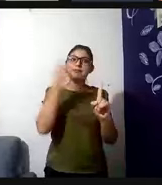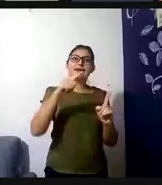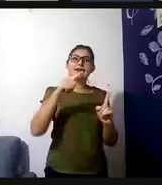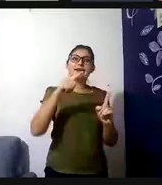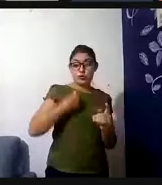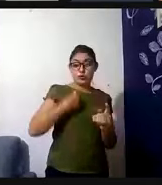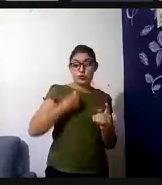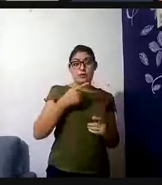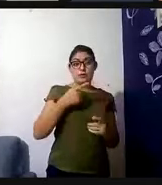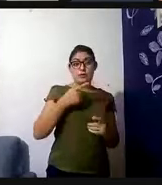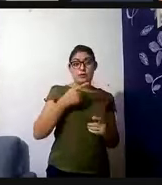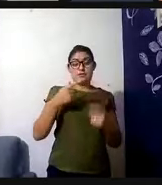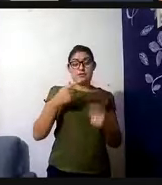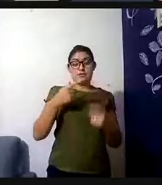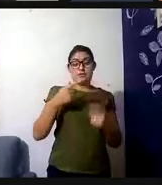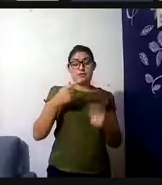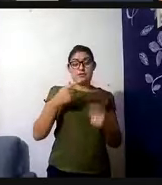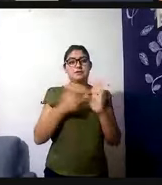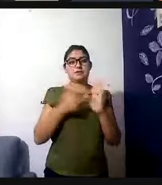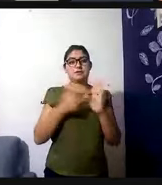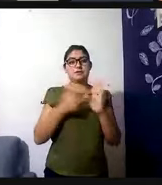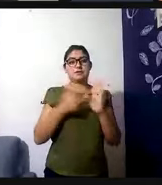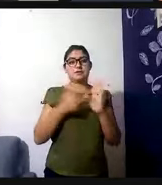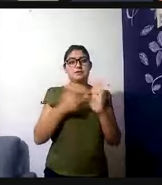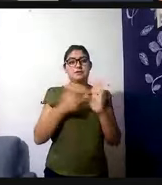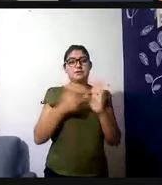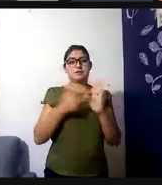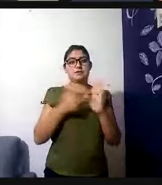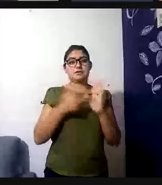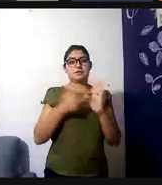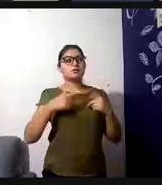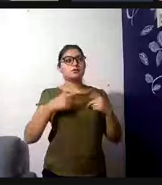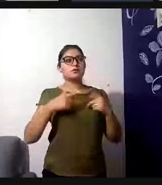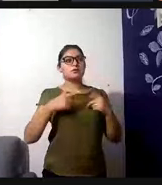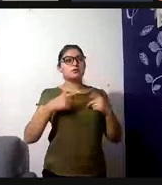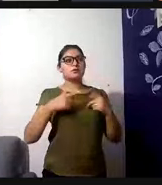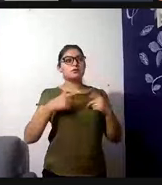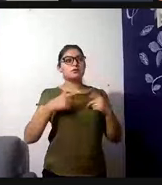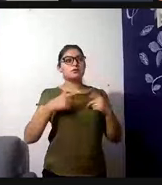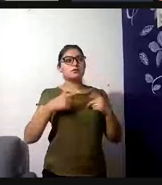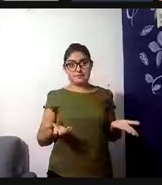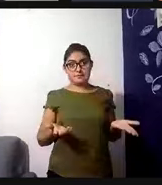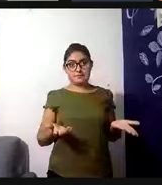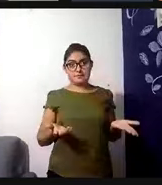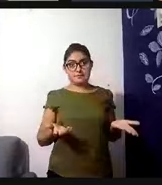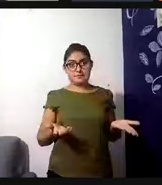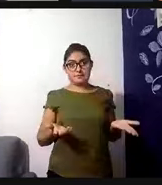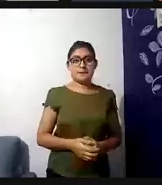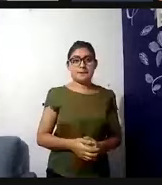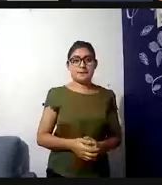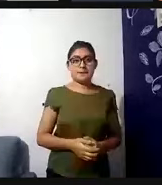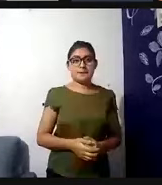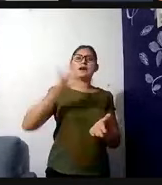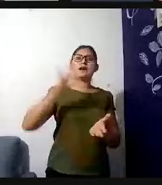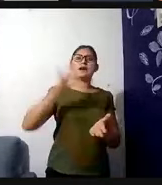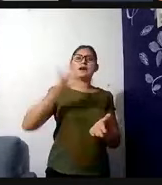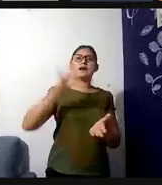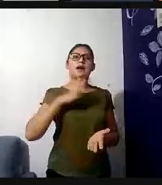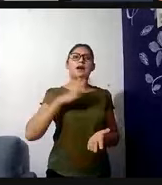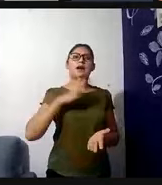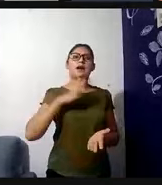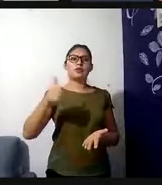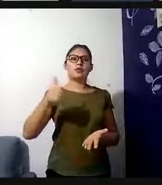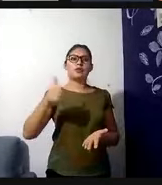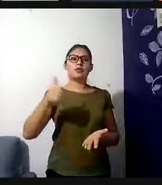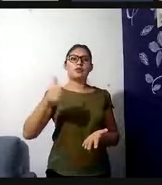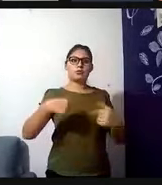desprestigio. Gracias, Trixia. Un comentario es que hay que resaltar, para las